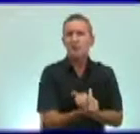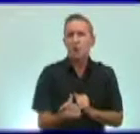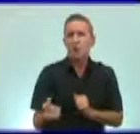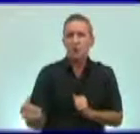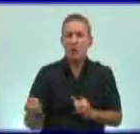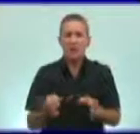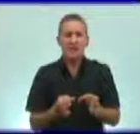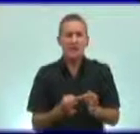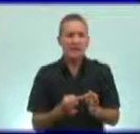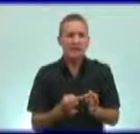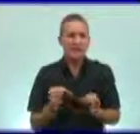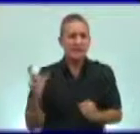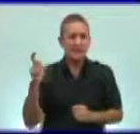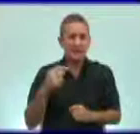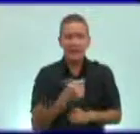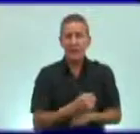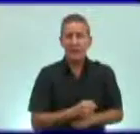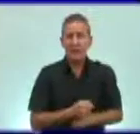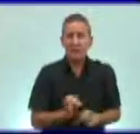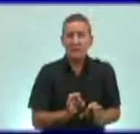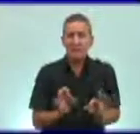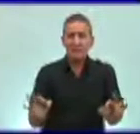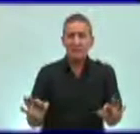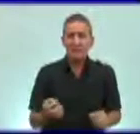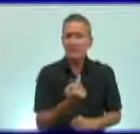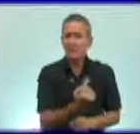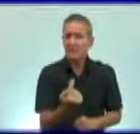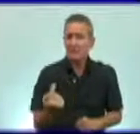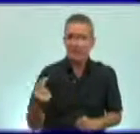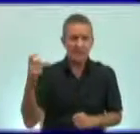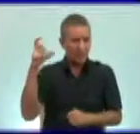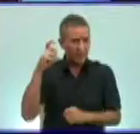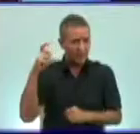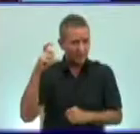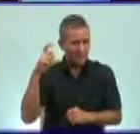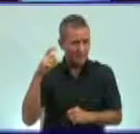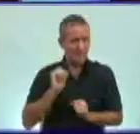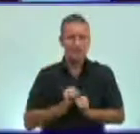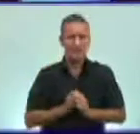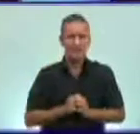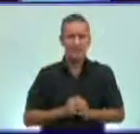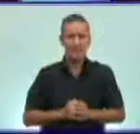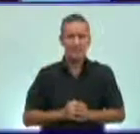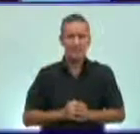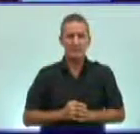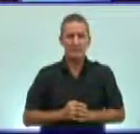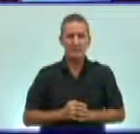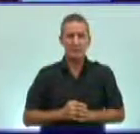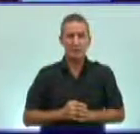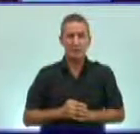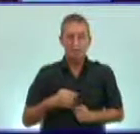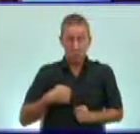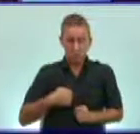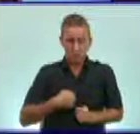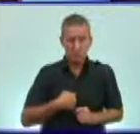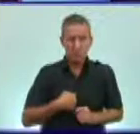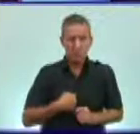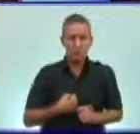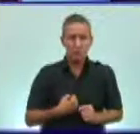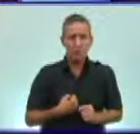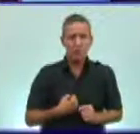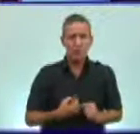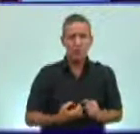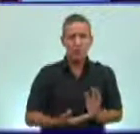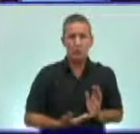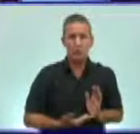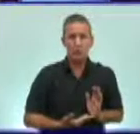no pueden ser extrapoladas como concepción a los comportamientos humanos. Y yo le traigo una que tiene que ver con la